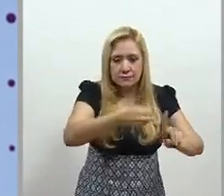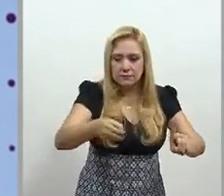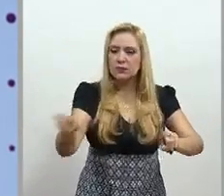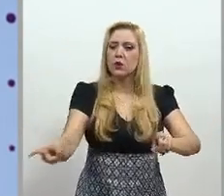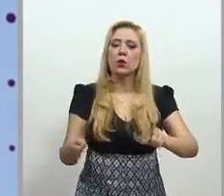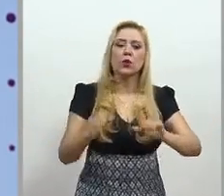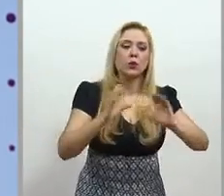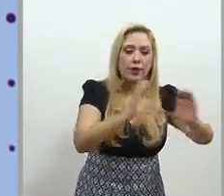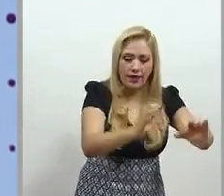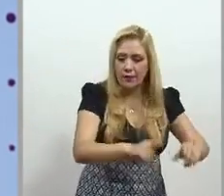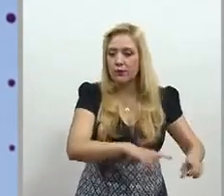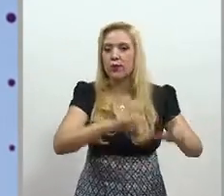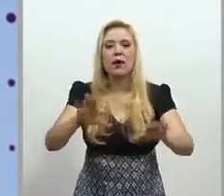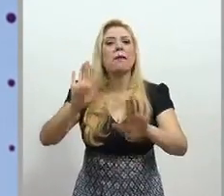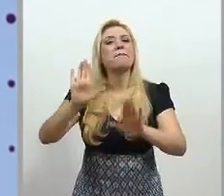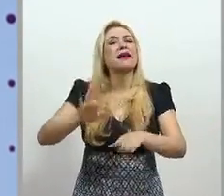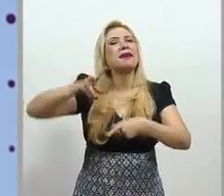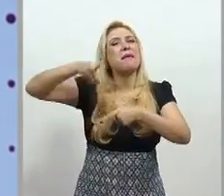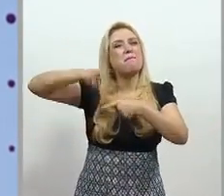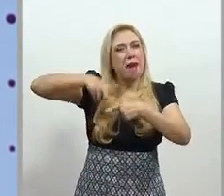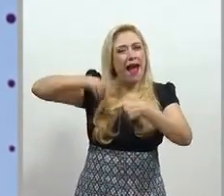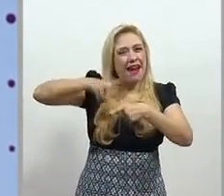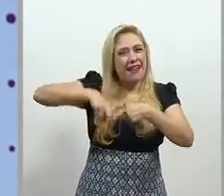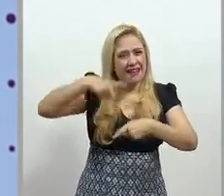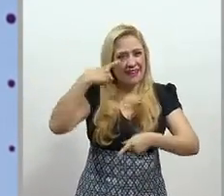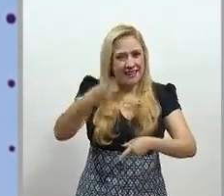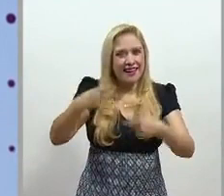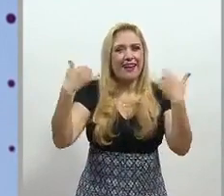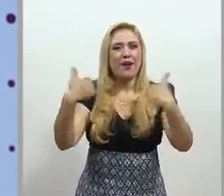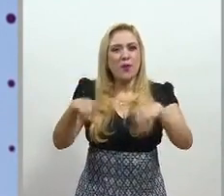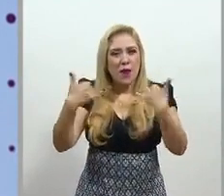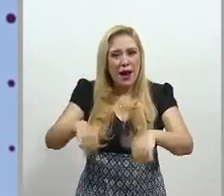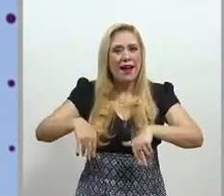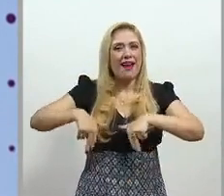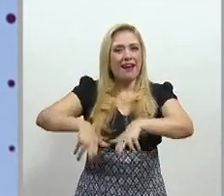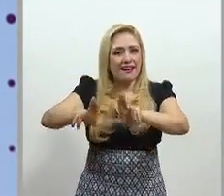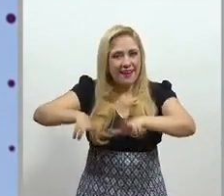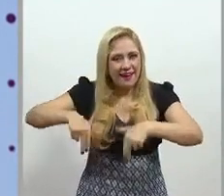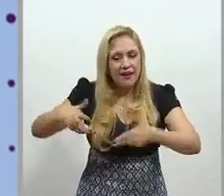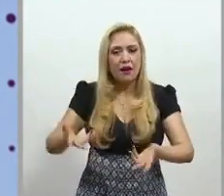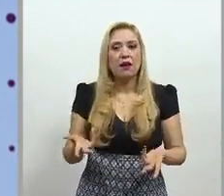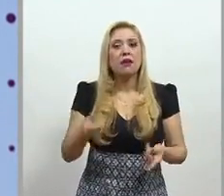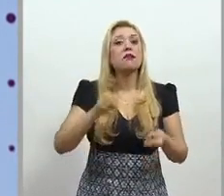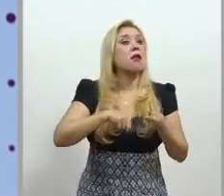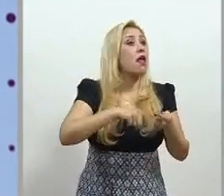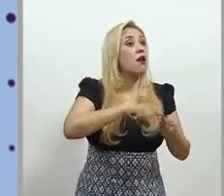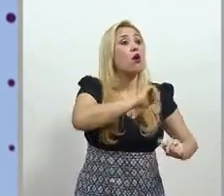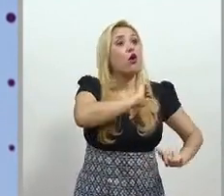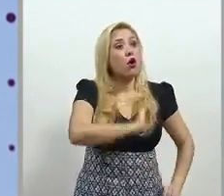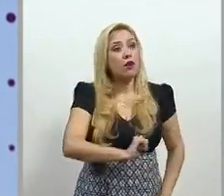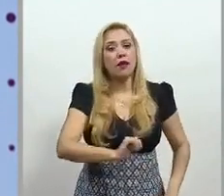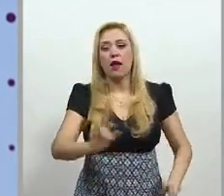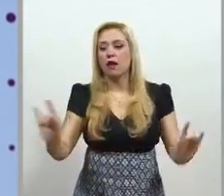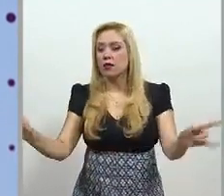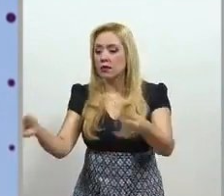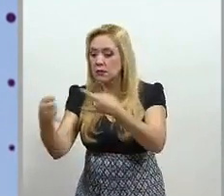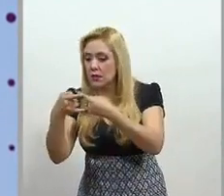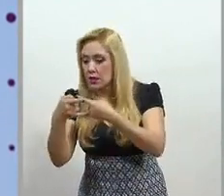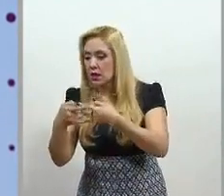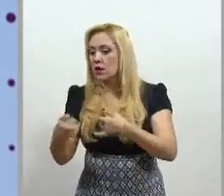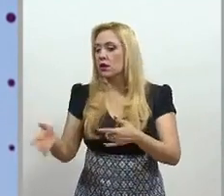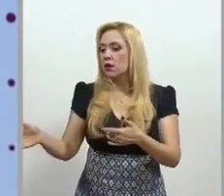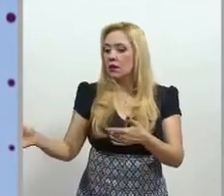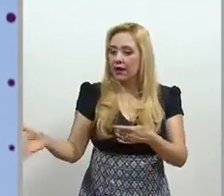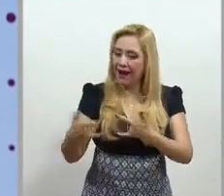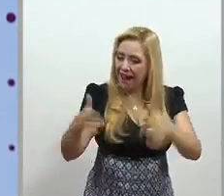fuera un parque público, ¿no? Es un parque público, si nadie lo cuida, si nadie coordina quién puede entrar, quién puede salir, cómo se tira la